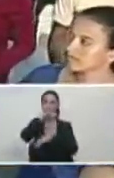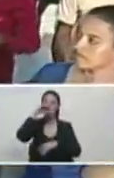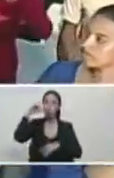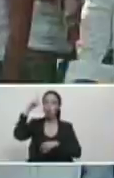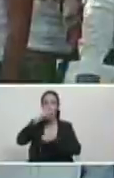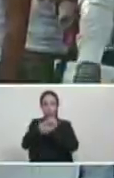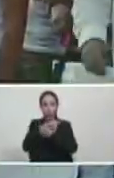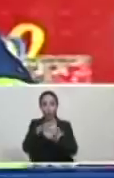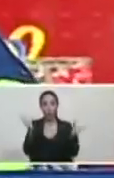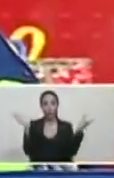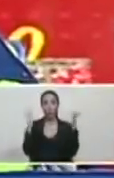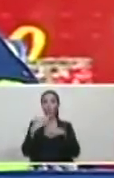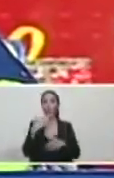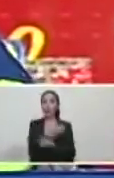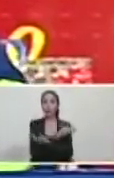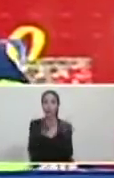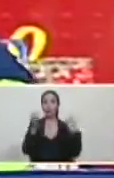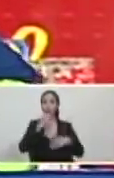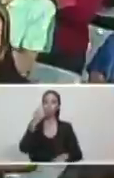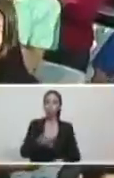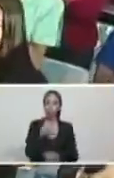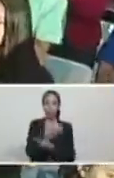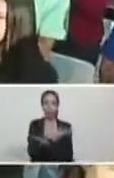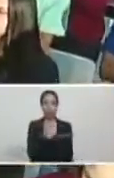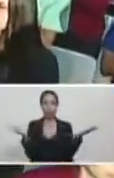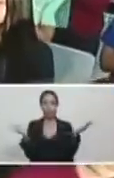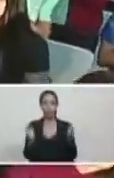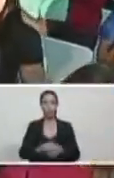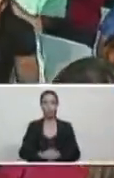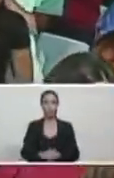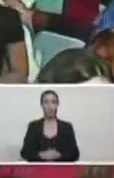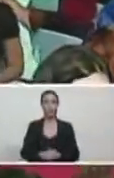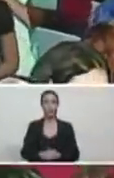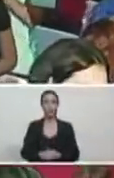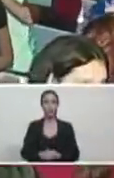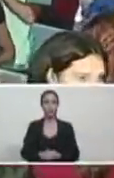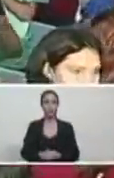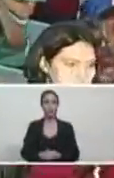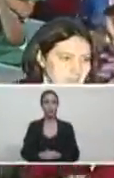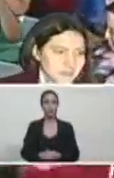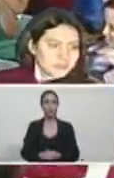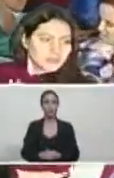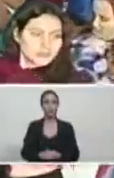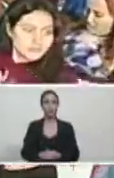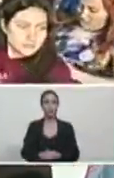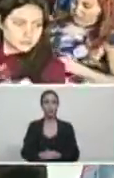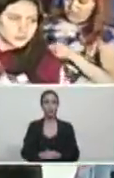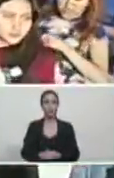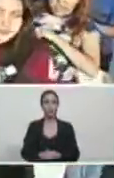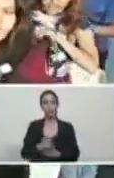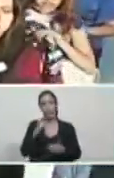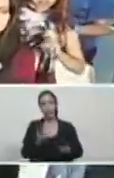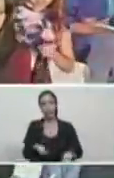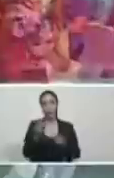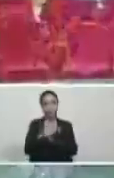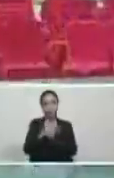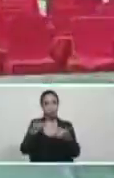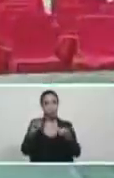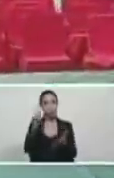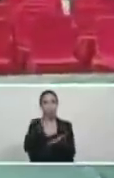a nuestra patria! Muchas gracias. Buenas tardes. De esta manera culmina entonces la celebración